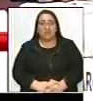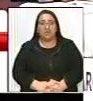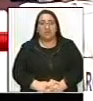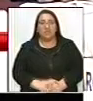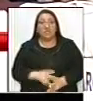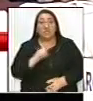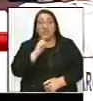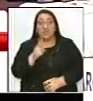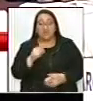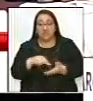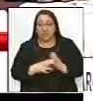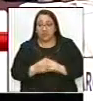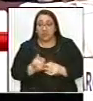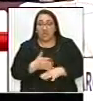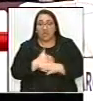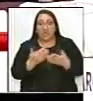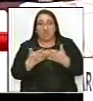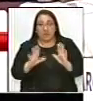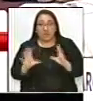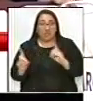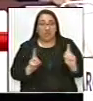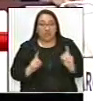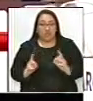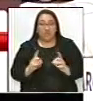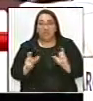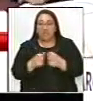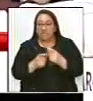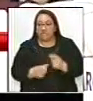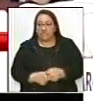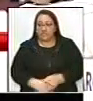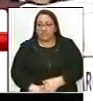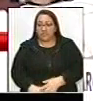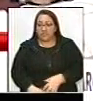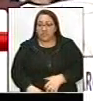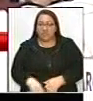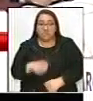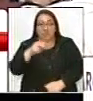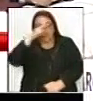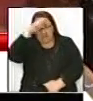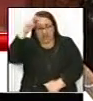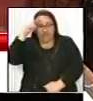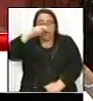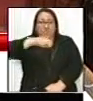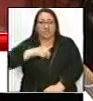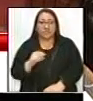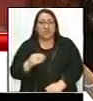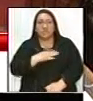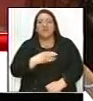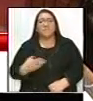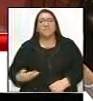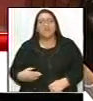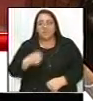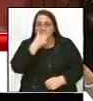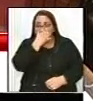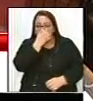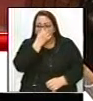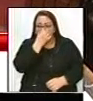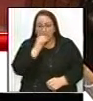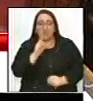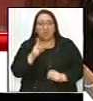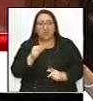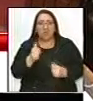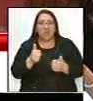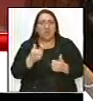Está abierto el debate. Congresista Velázquez. Presidenta, yo entiendo la buena fe